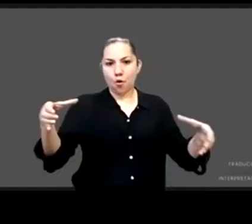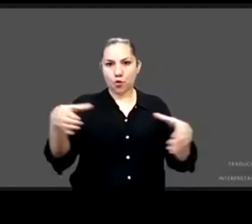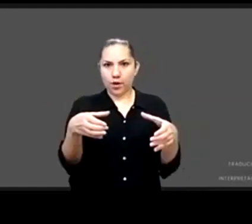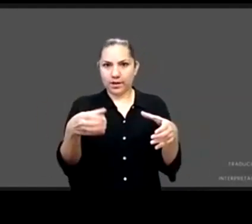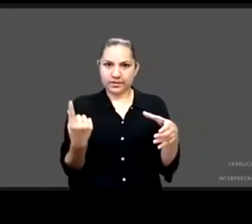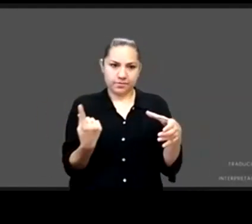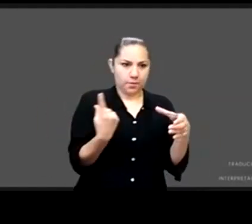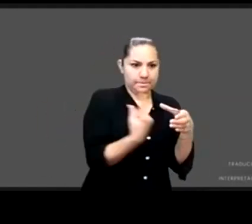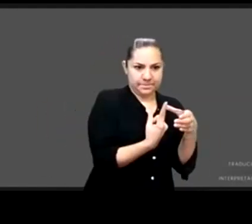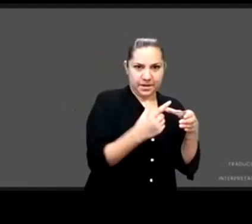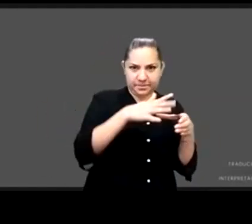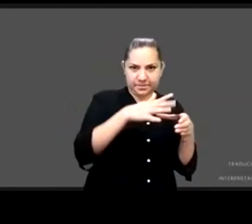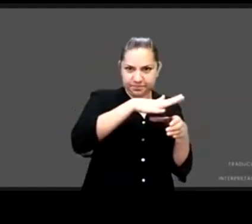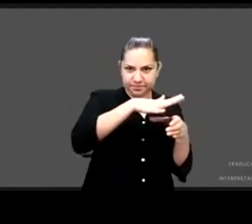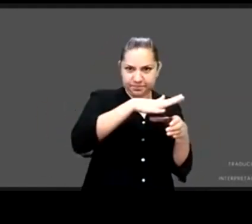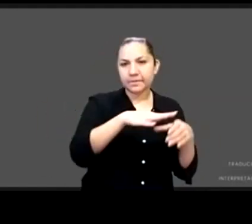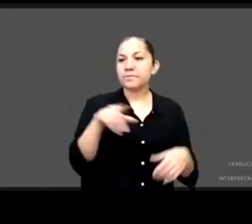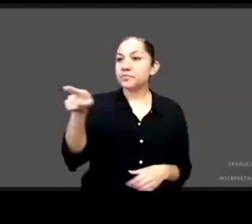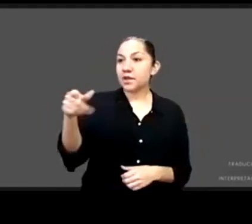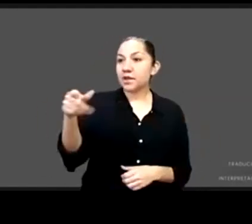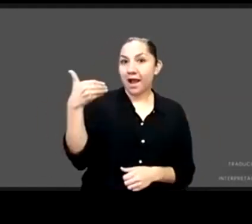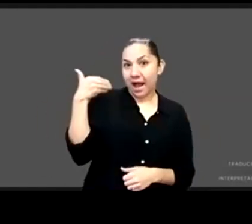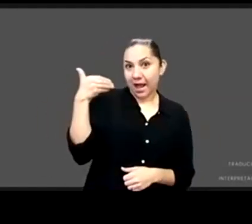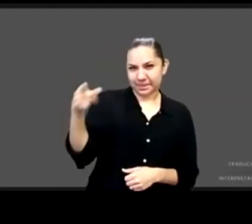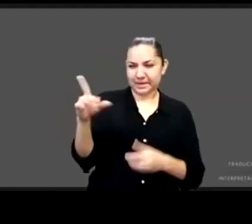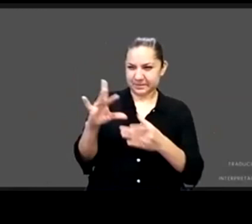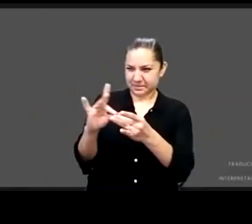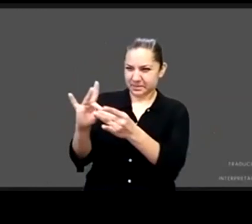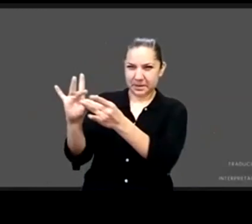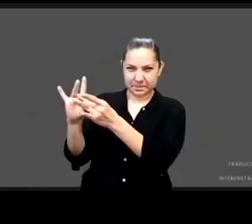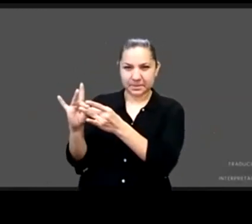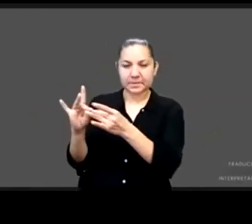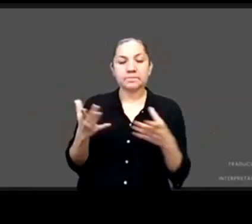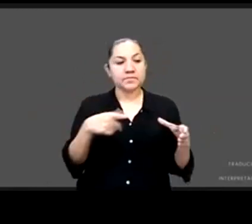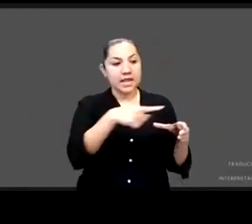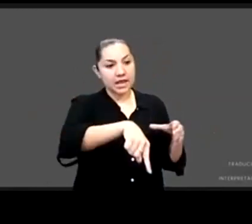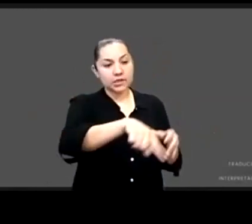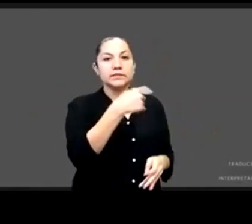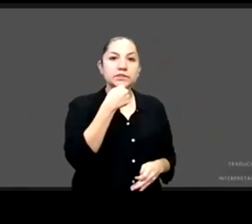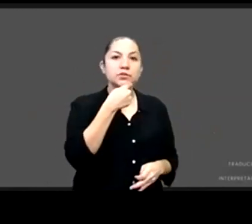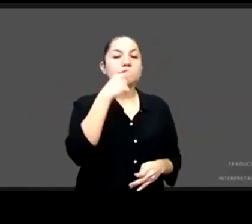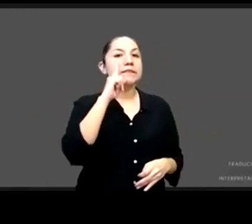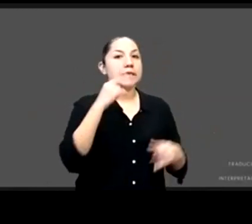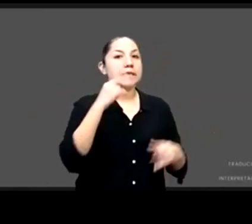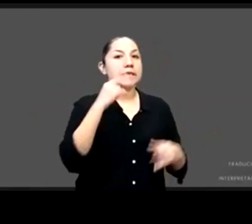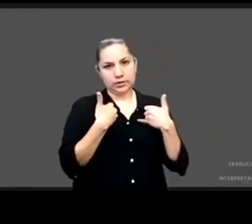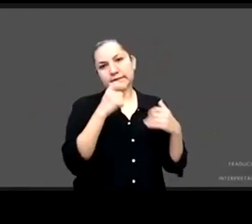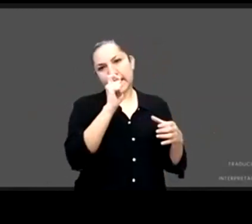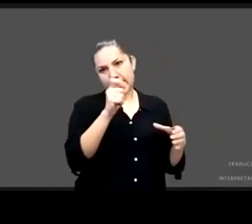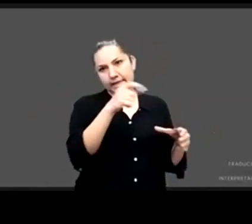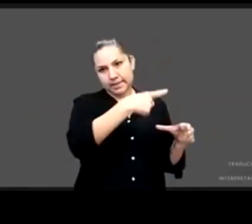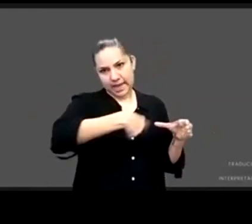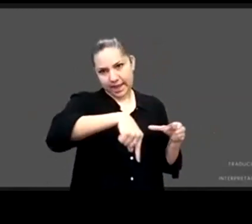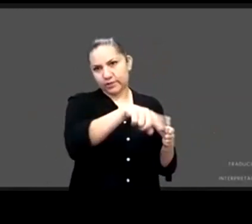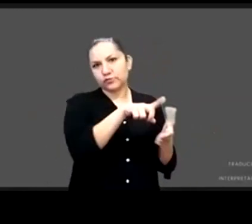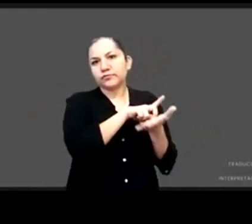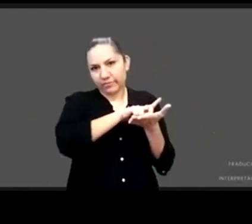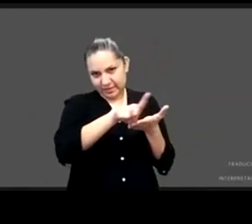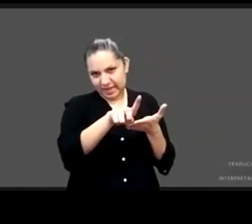Fernando, mencionabas pues eso, el reconocimiento de niñas, niños y adolescentes como sujetos de derecho y también como